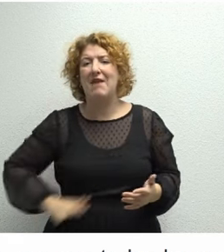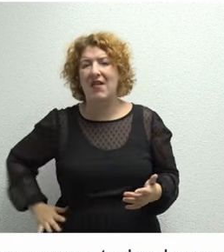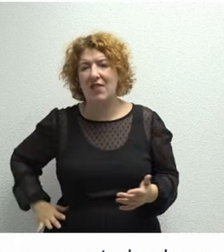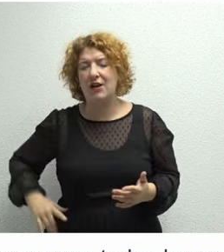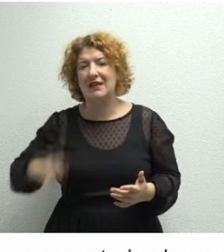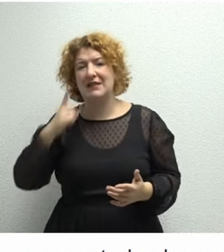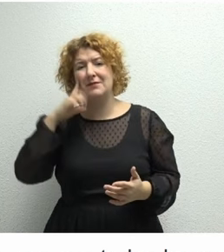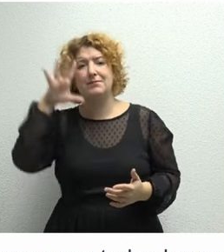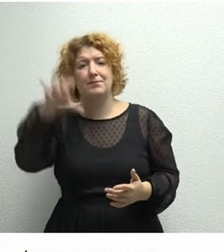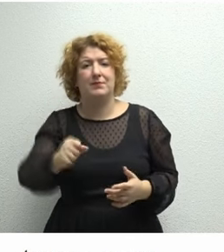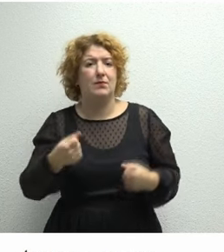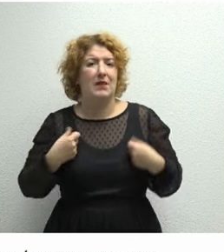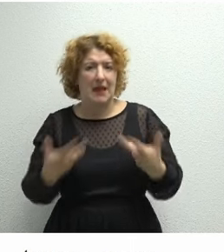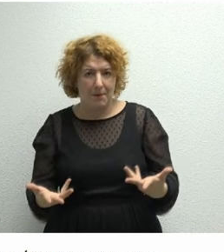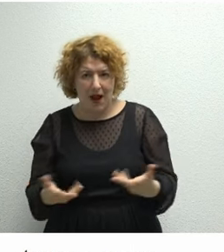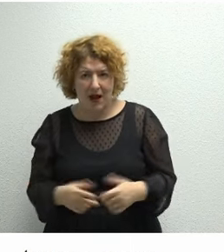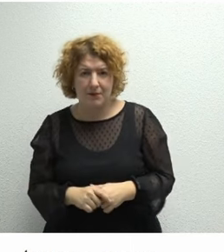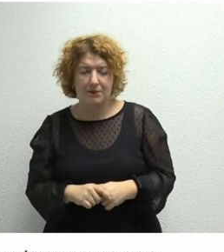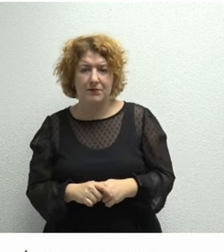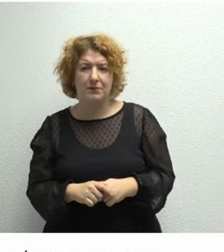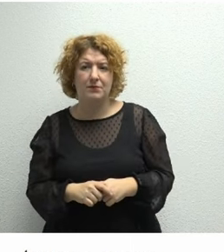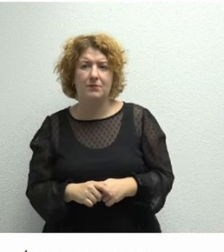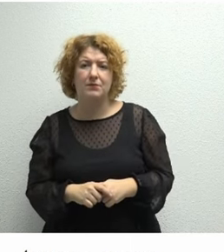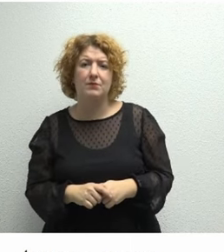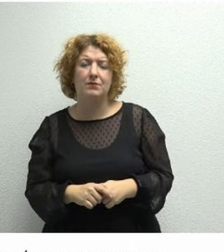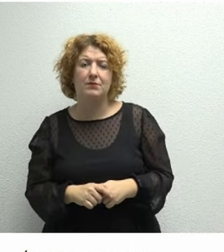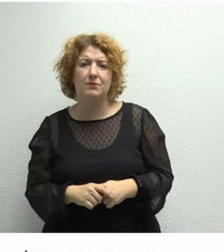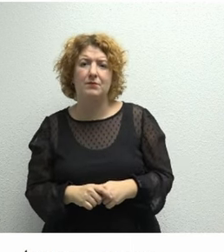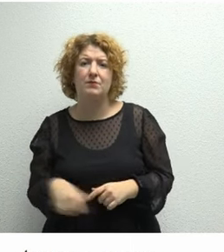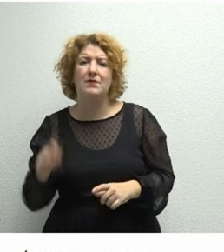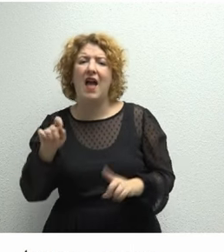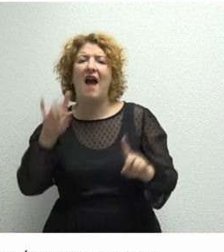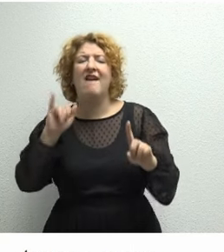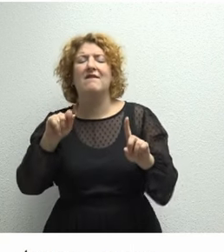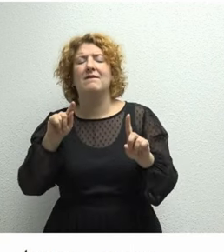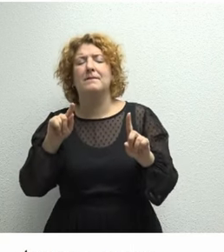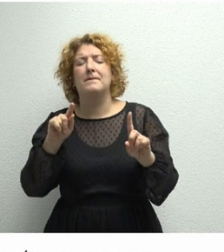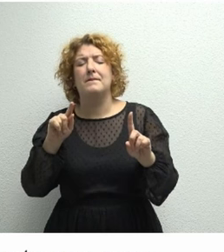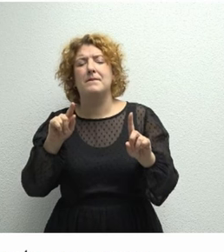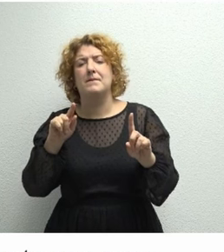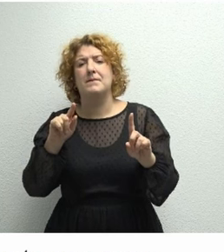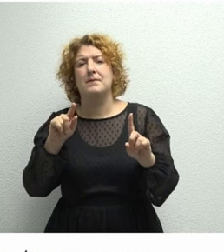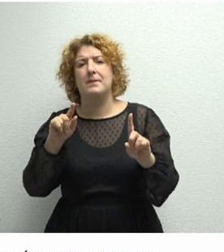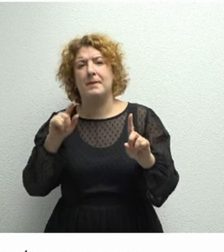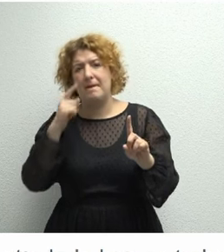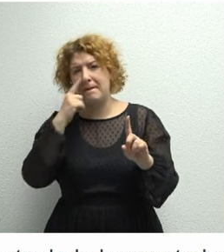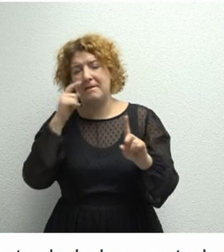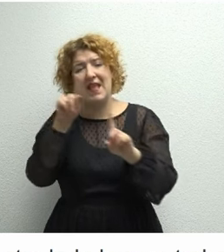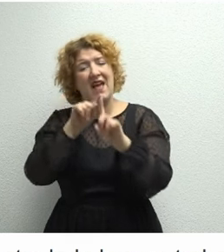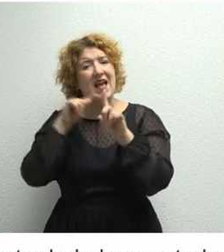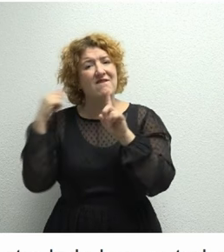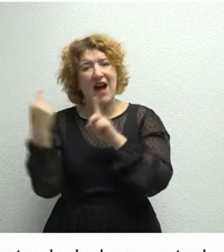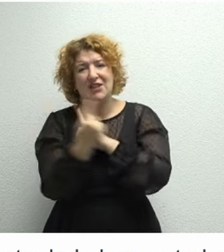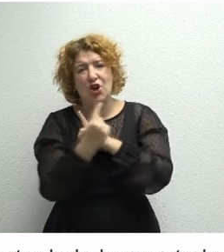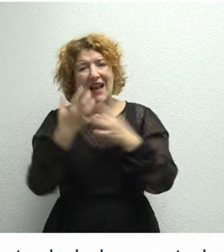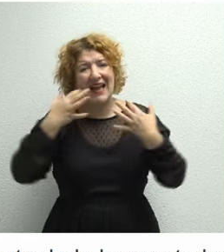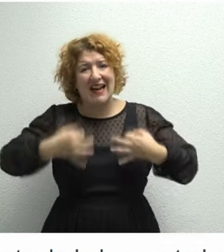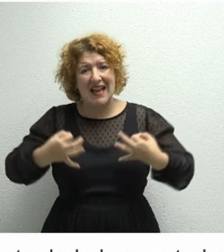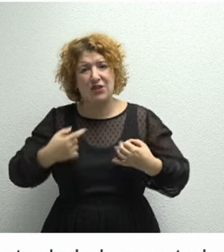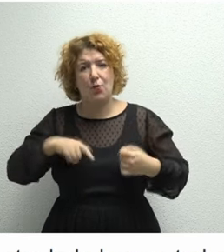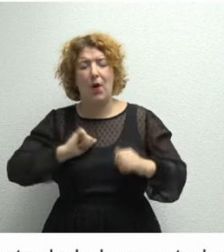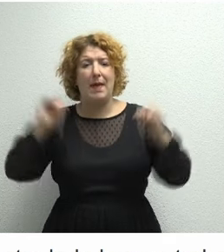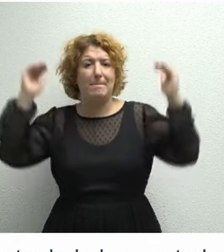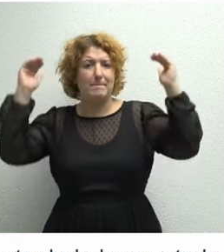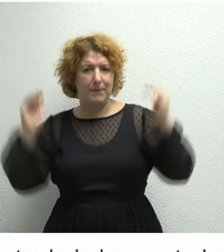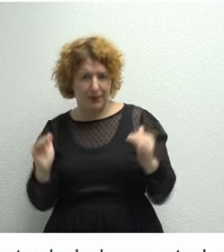la detención temprana nosotros identificamos factores de riesgos que pueden mitificar no me van a salir las palabras que